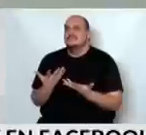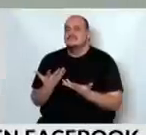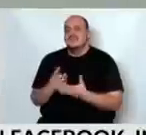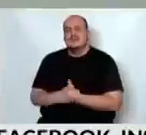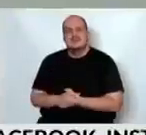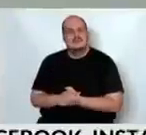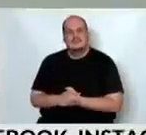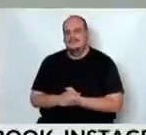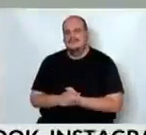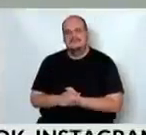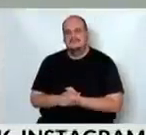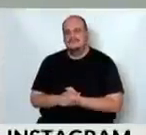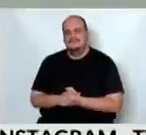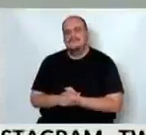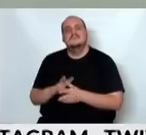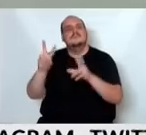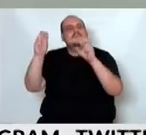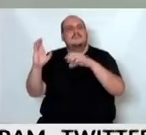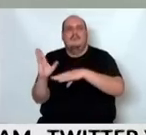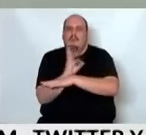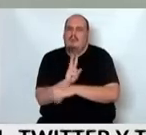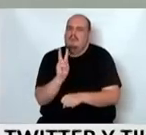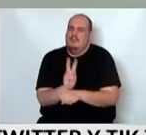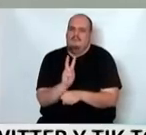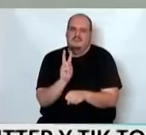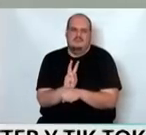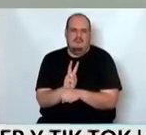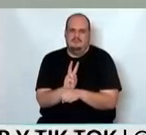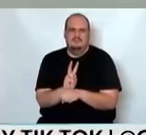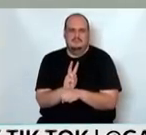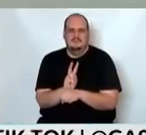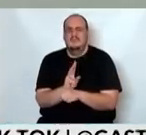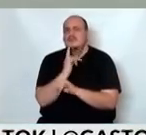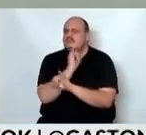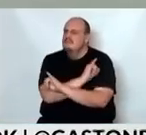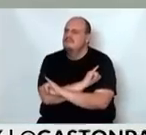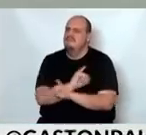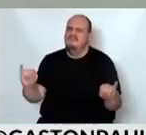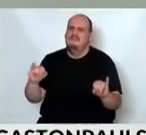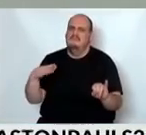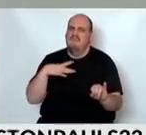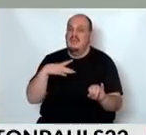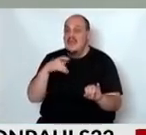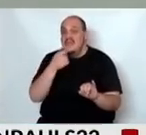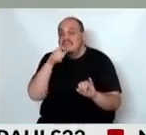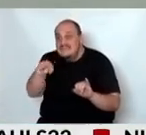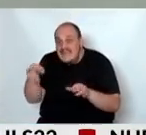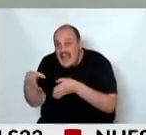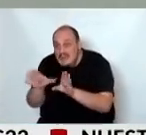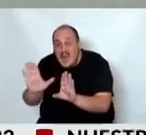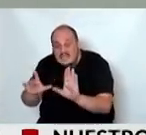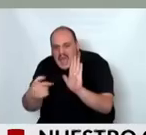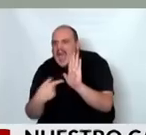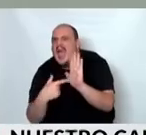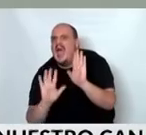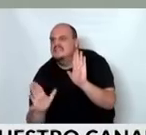Volviendo a lo que es la prevención, yo creo que falta más información de mostrarte, mirá, sí quedas, porque el deterioro